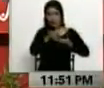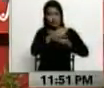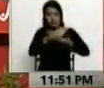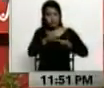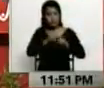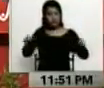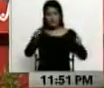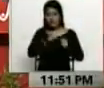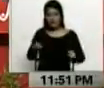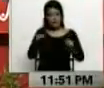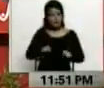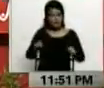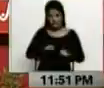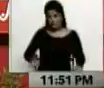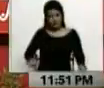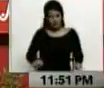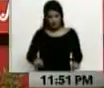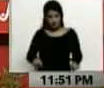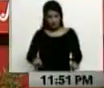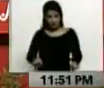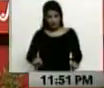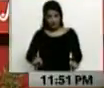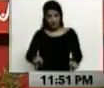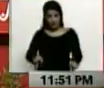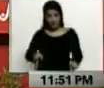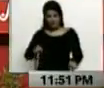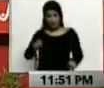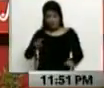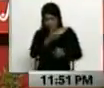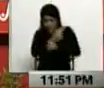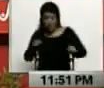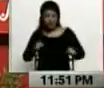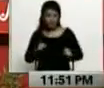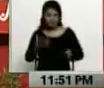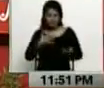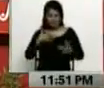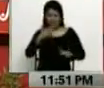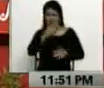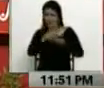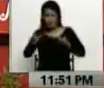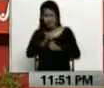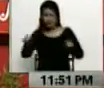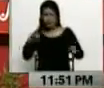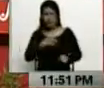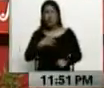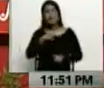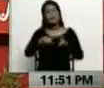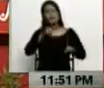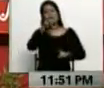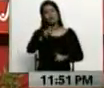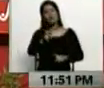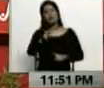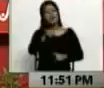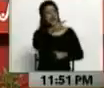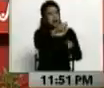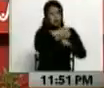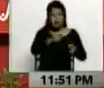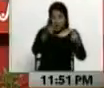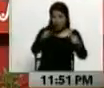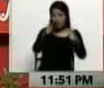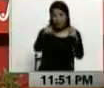y no han podido no ni podrán Pero entonces quién es el malo pues quién es que